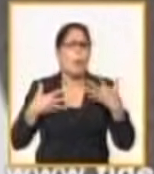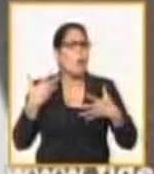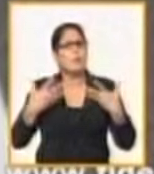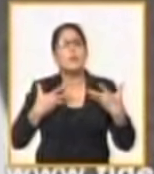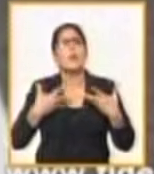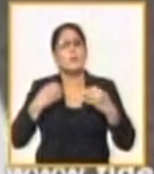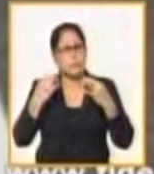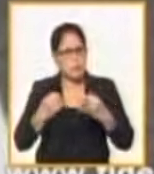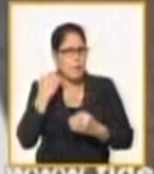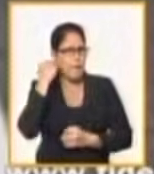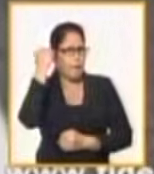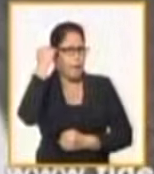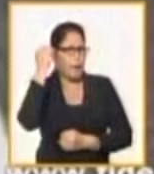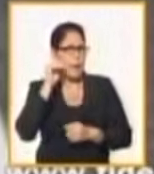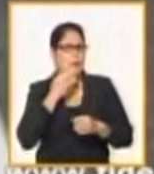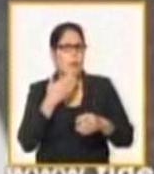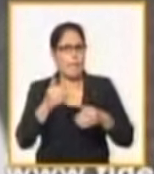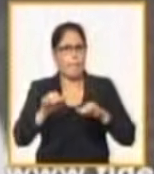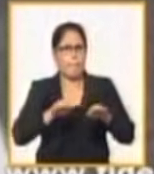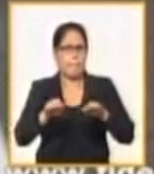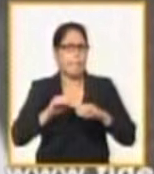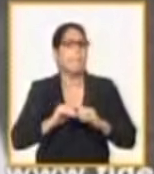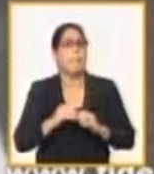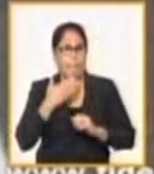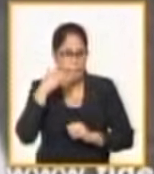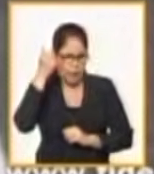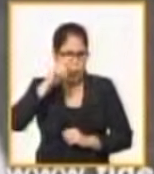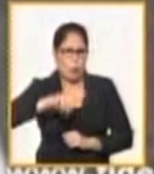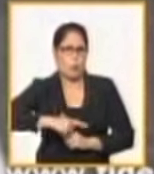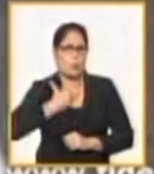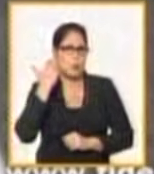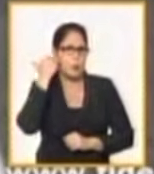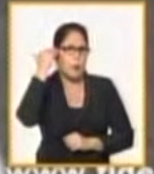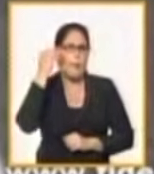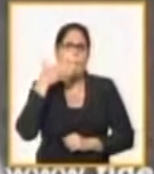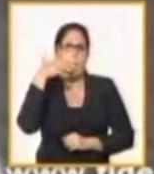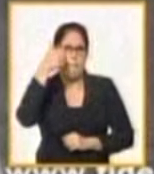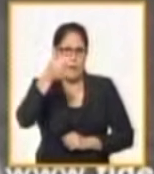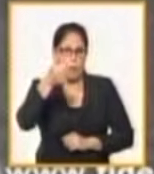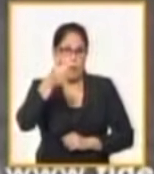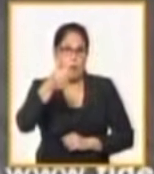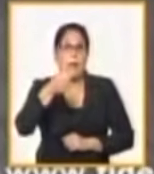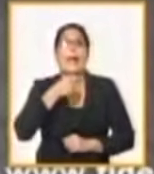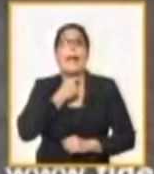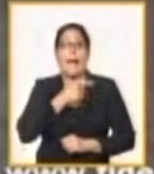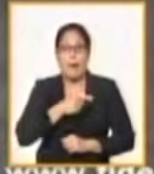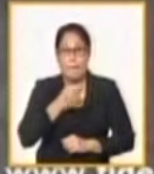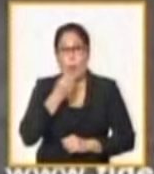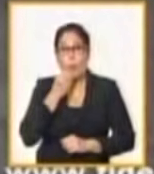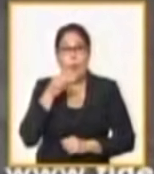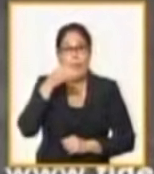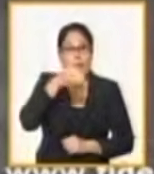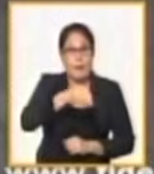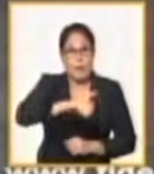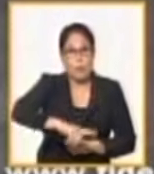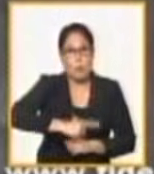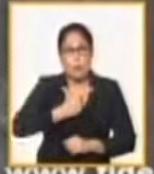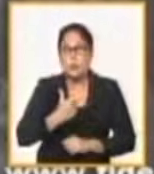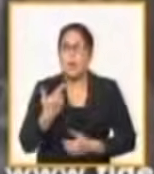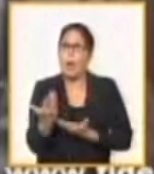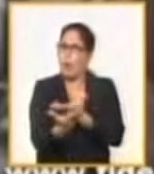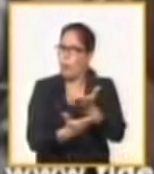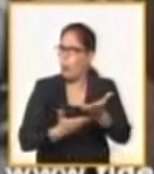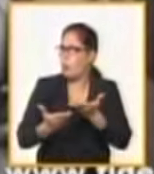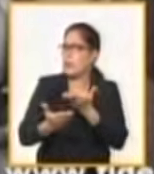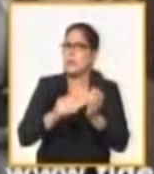eleve su nivel cultural, que le permita acercarse también a